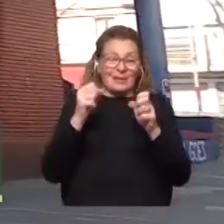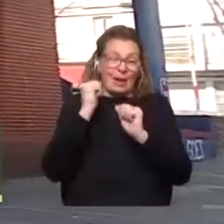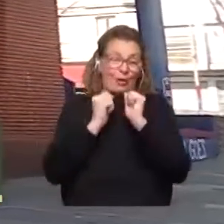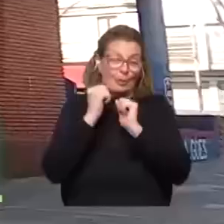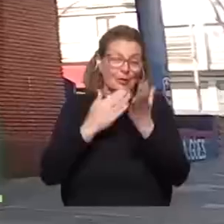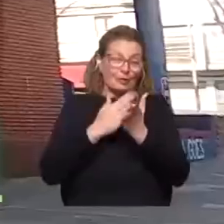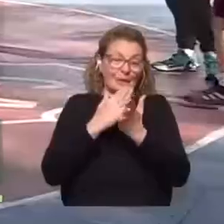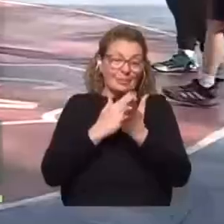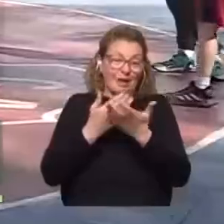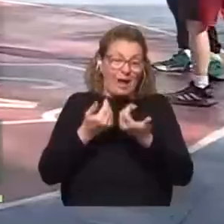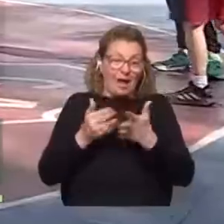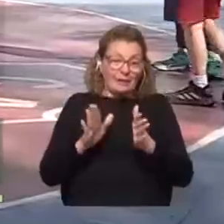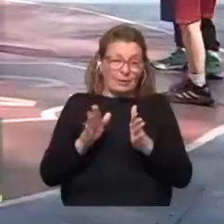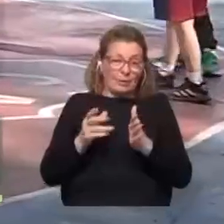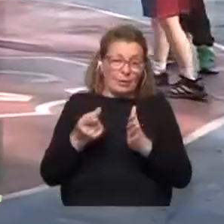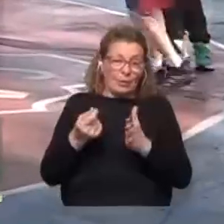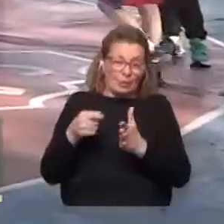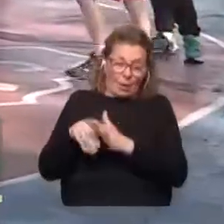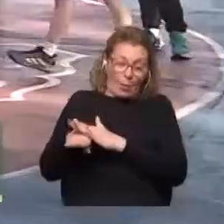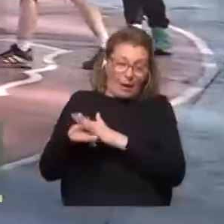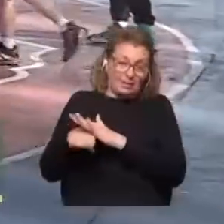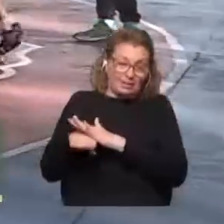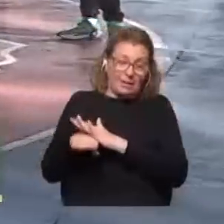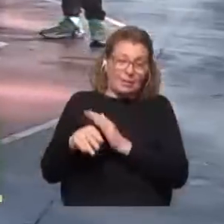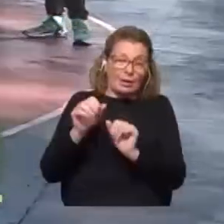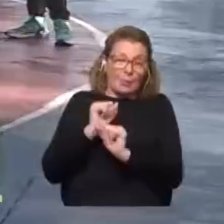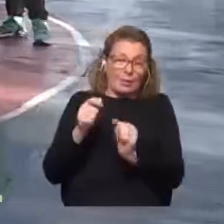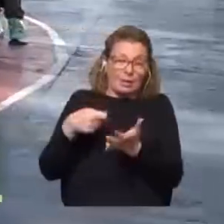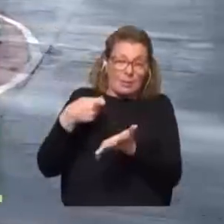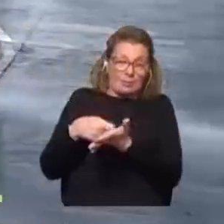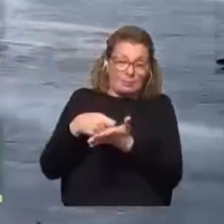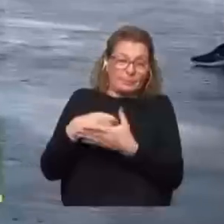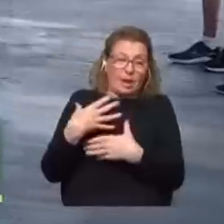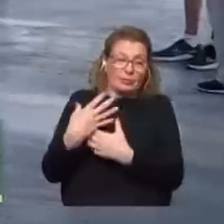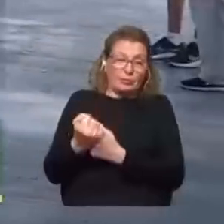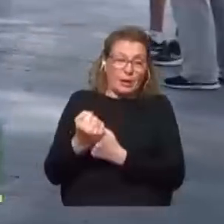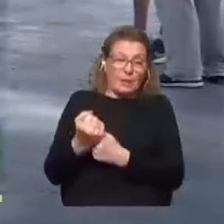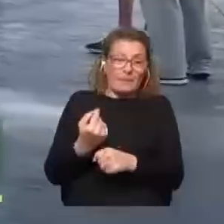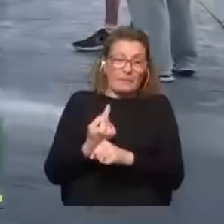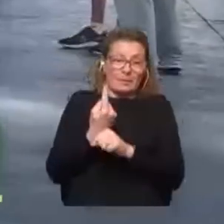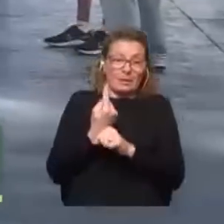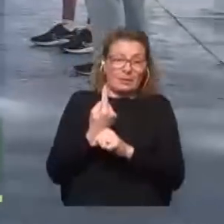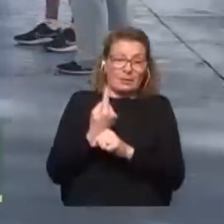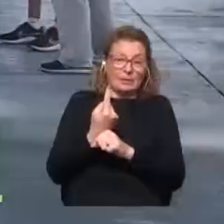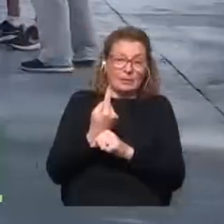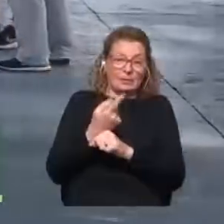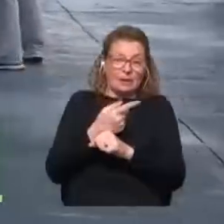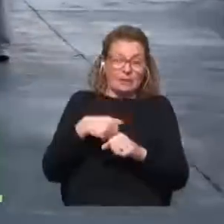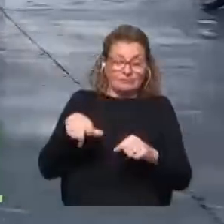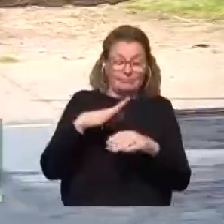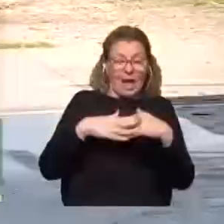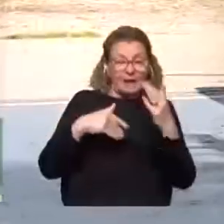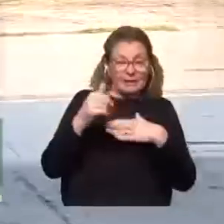nosotros ahora abrimos una una colecta para los que puedan dar una mano por lo menos en primera instancia para dejarlo en condiciones